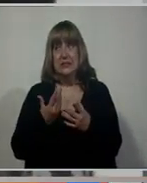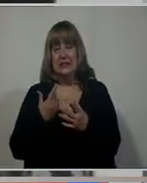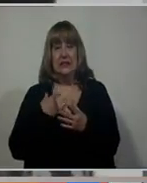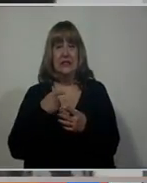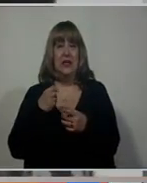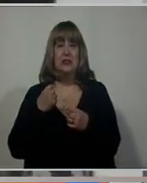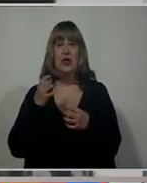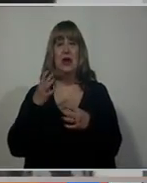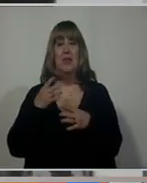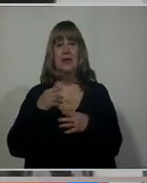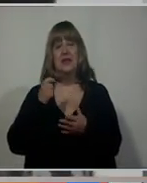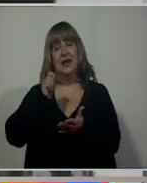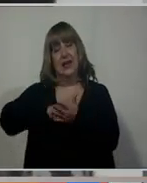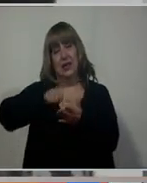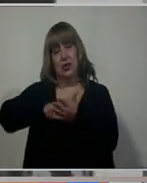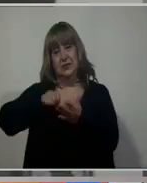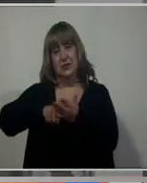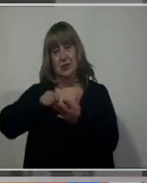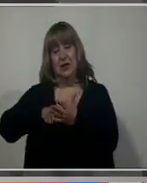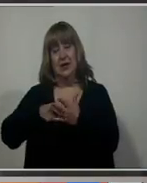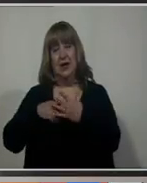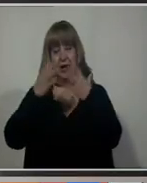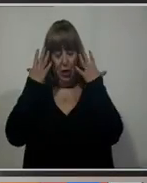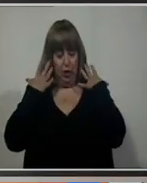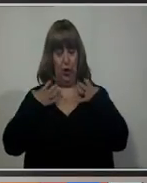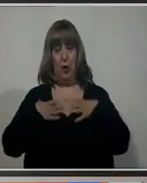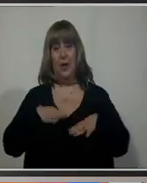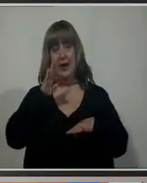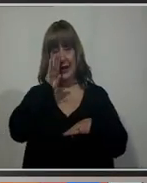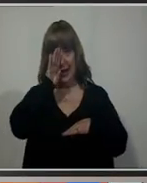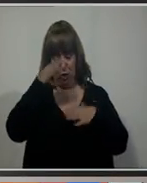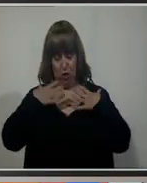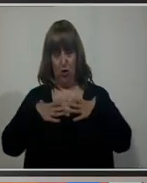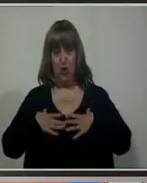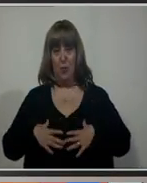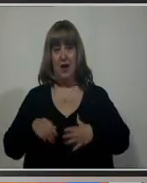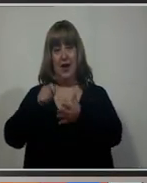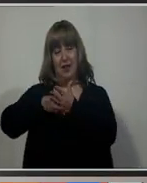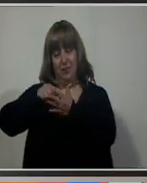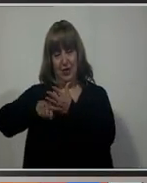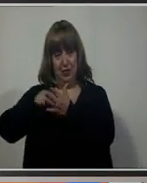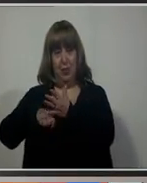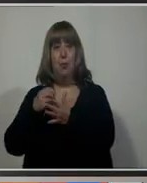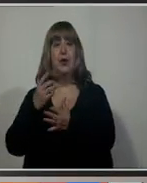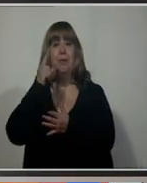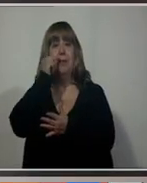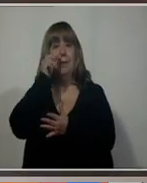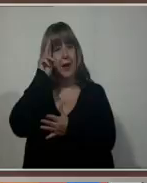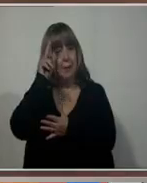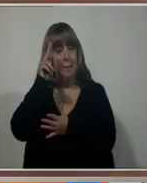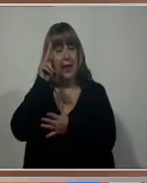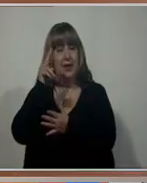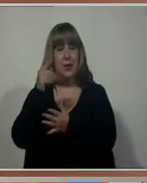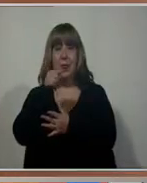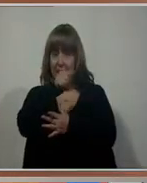casarse solamente por civil y vestida de negro mientras se casó solamente por civil y vestida de negro esas